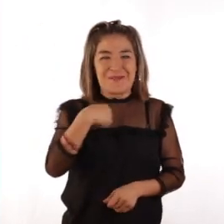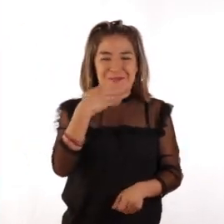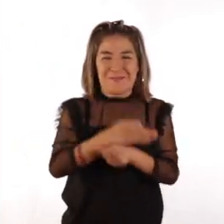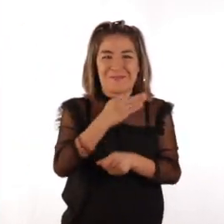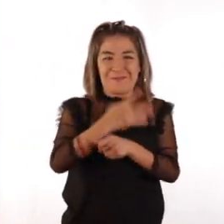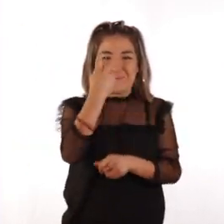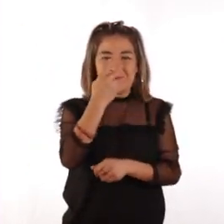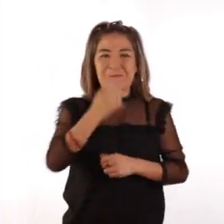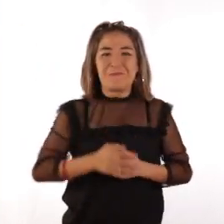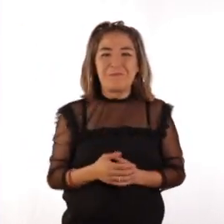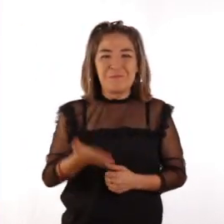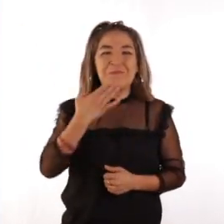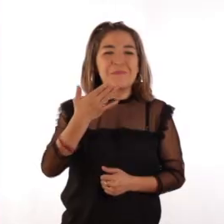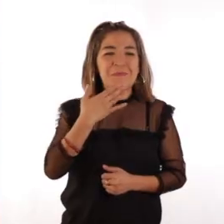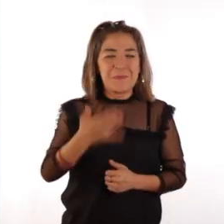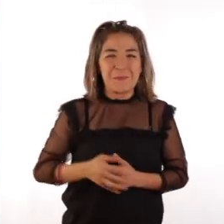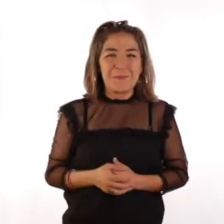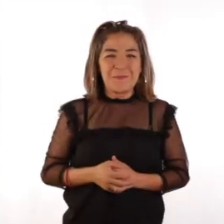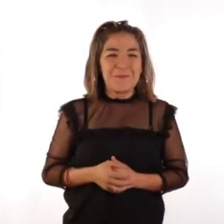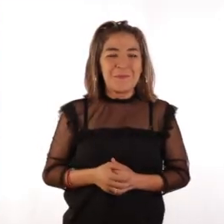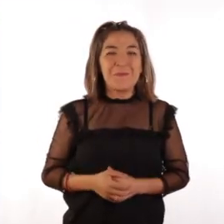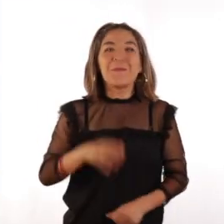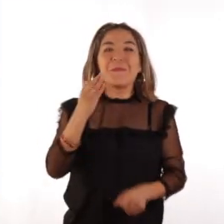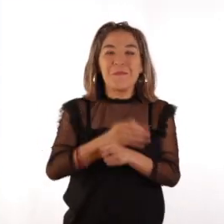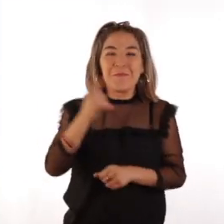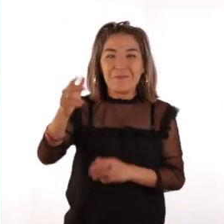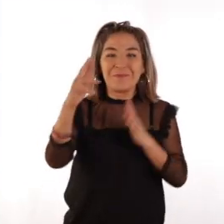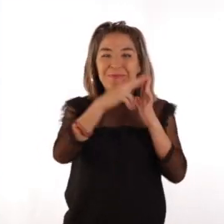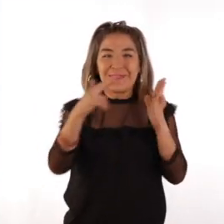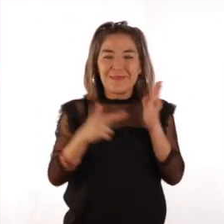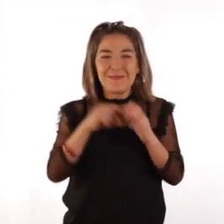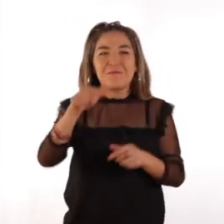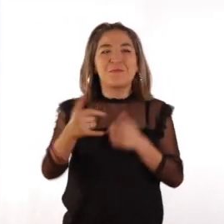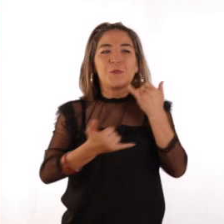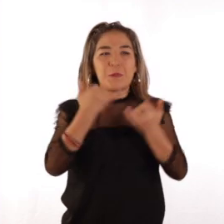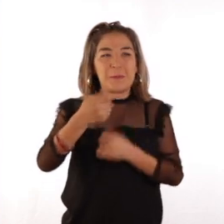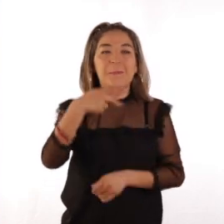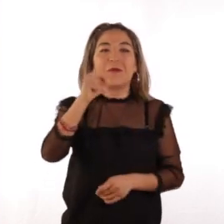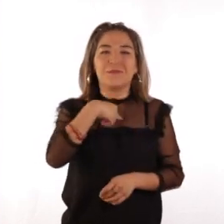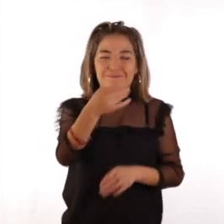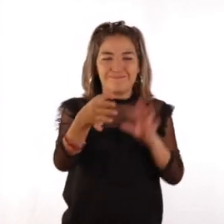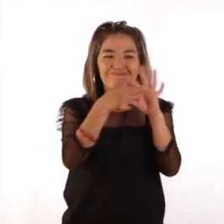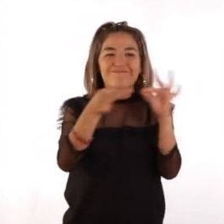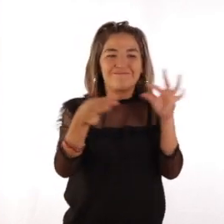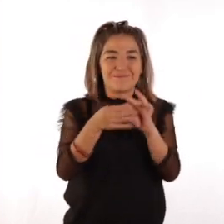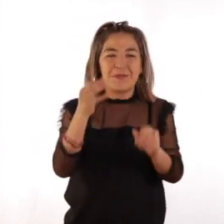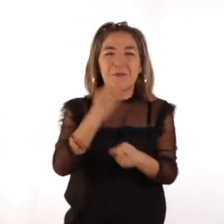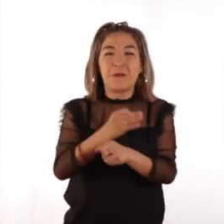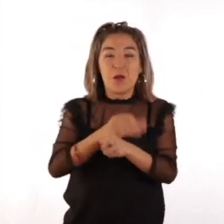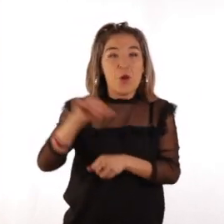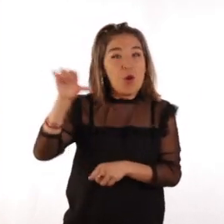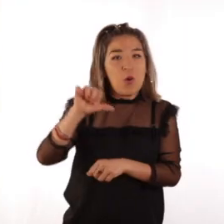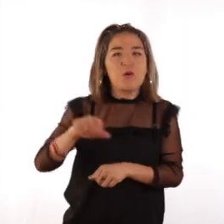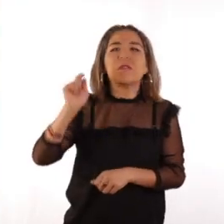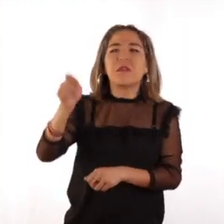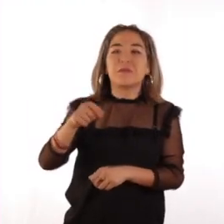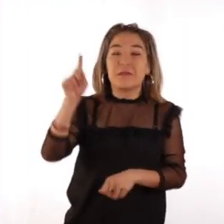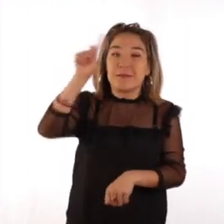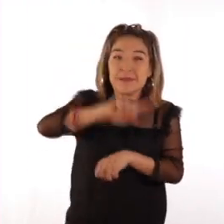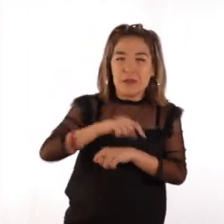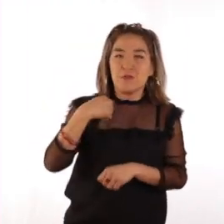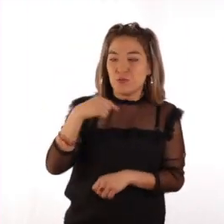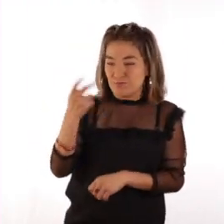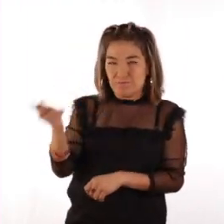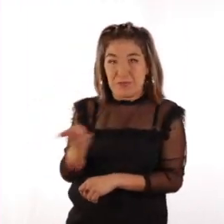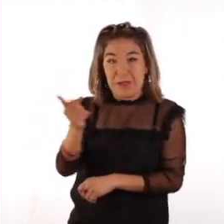estoy en la tele. Bueno, Vidmara, muy bien. Sé que te sabes las reglas del juego, pero déjame las explico a nuestra audiencia. El día de hoy te